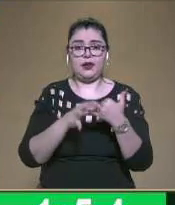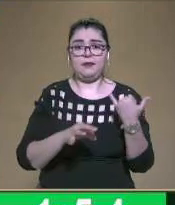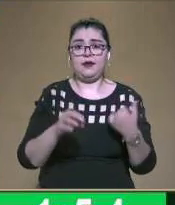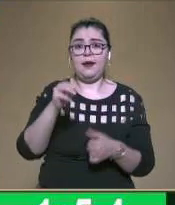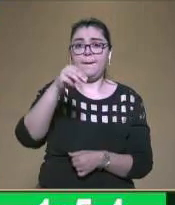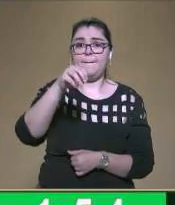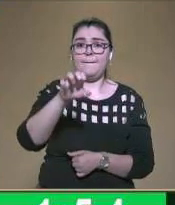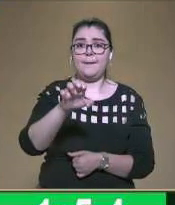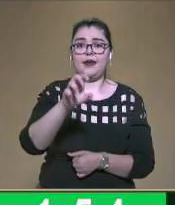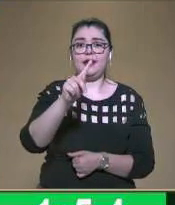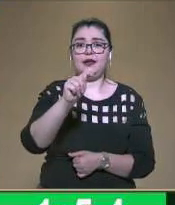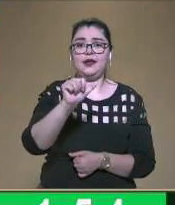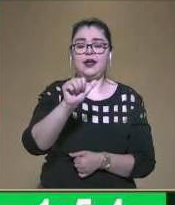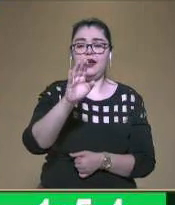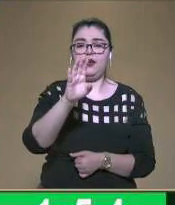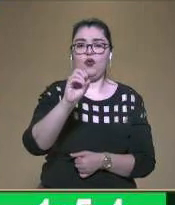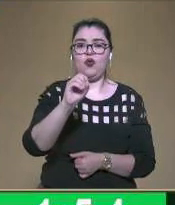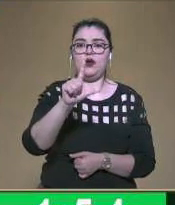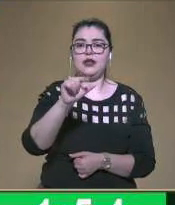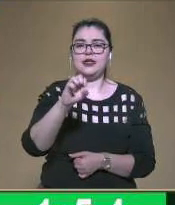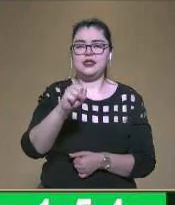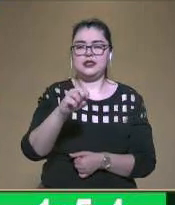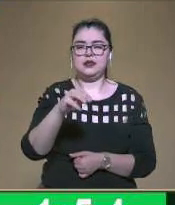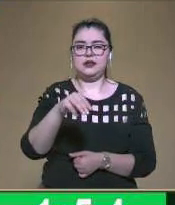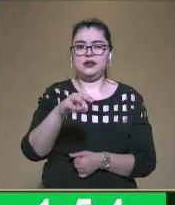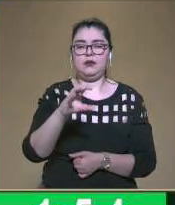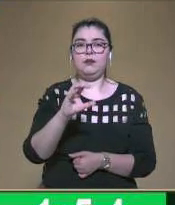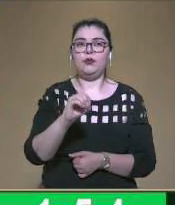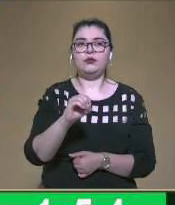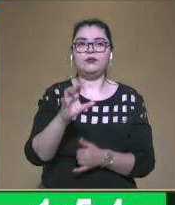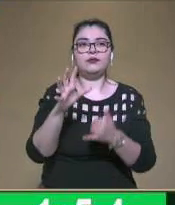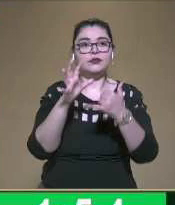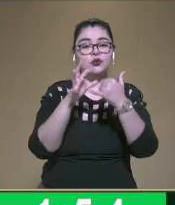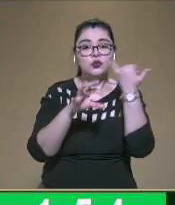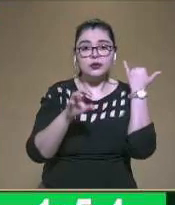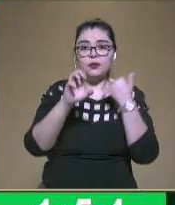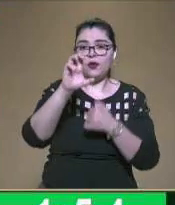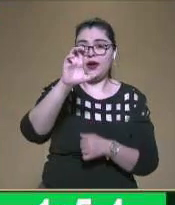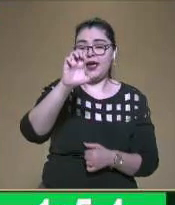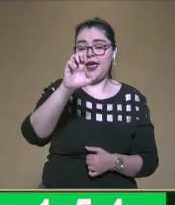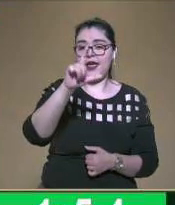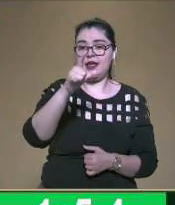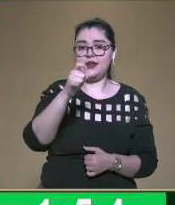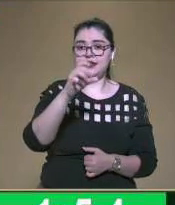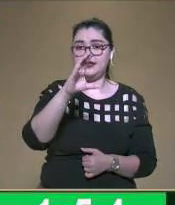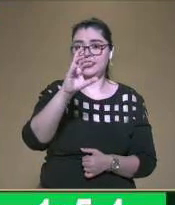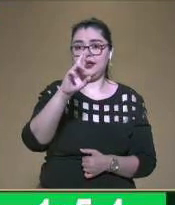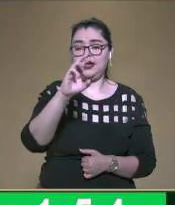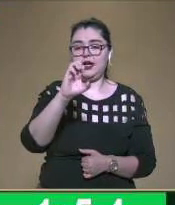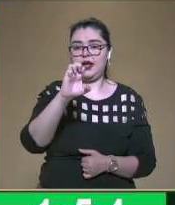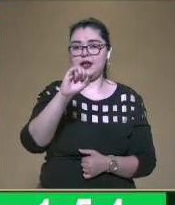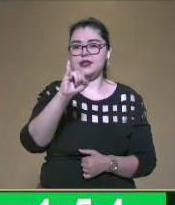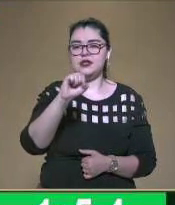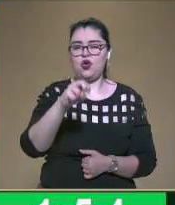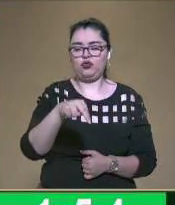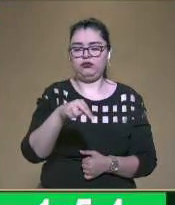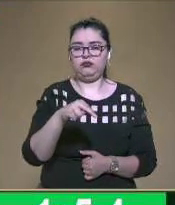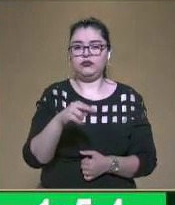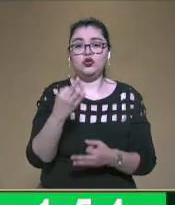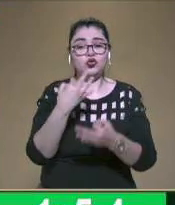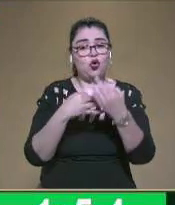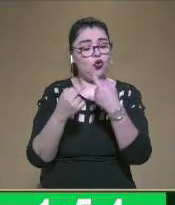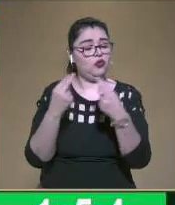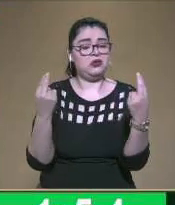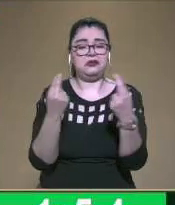el aparato excretor, que es la excreción, que es la eliminación de estos restos, lo que nuestro organismo ya